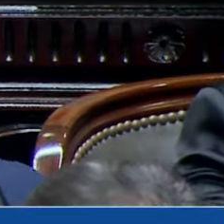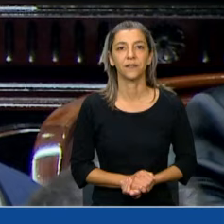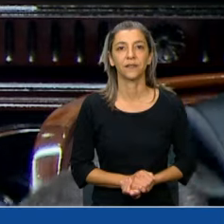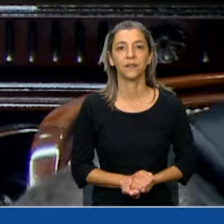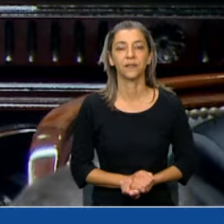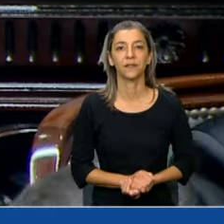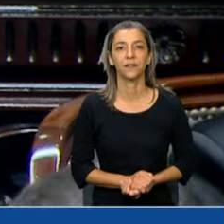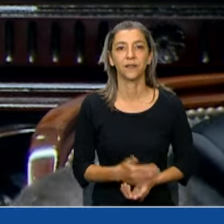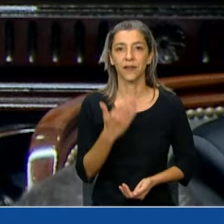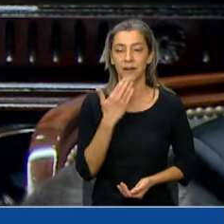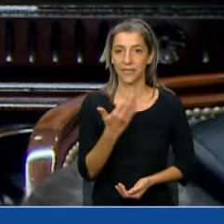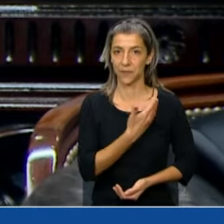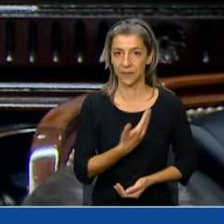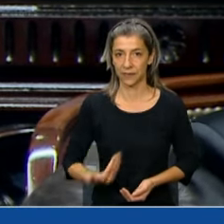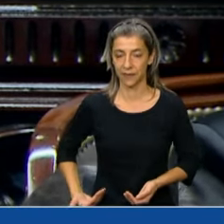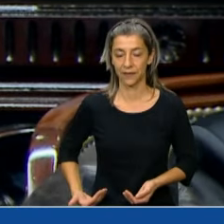gracias señora